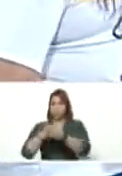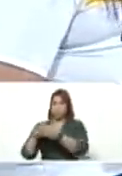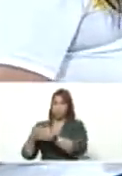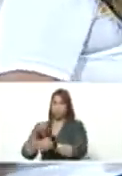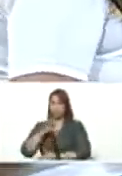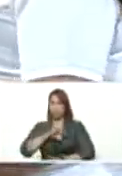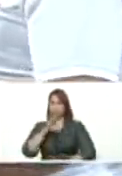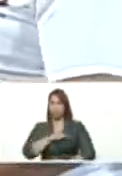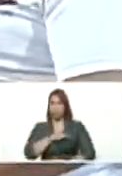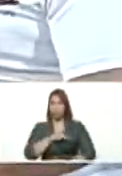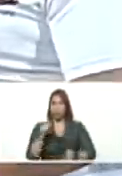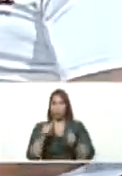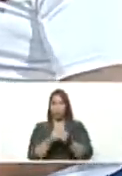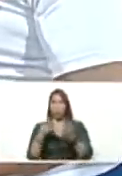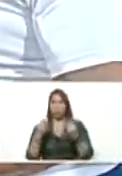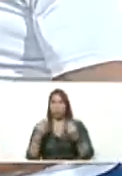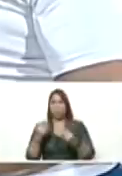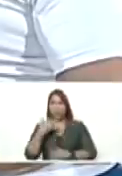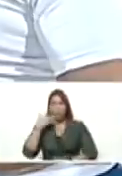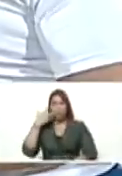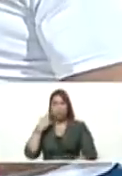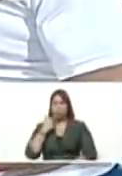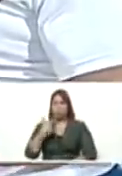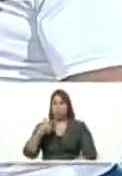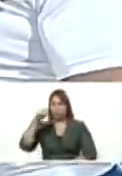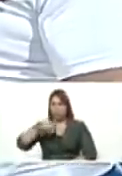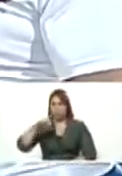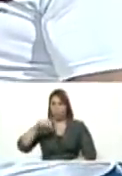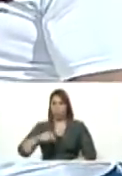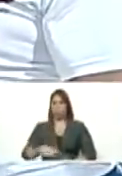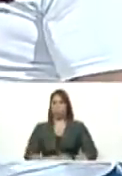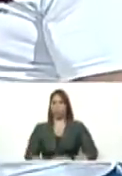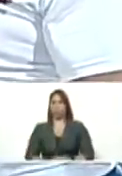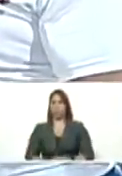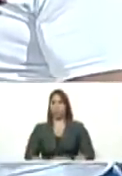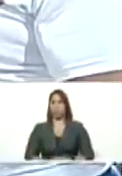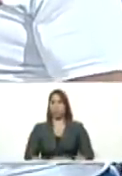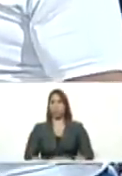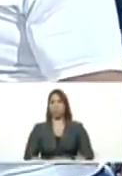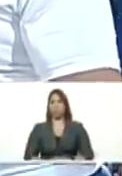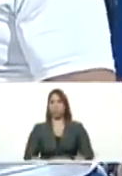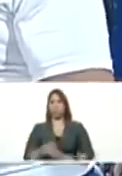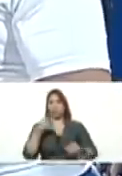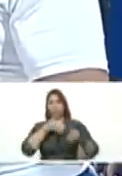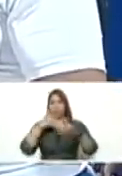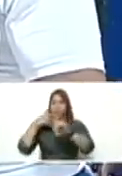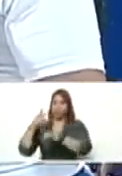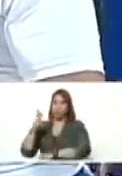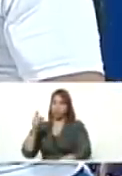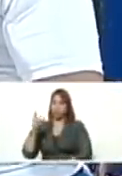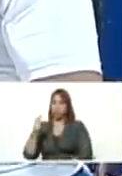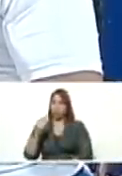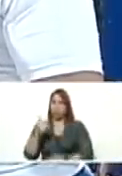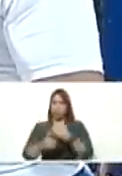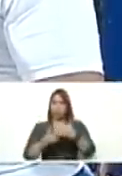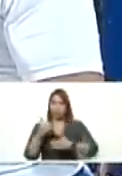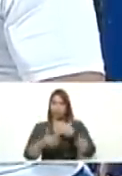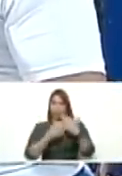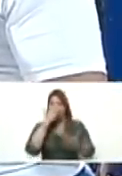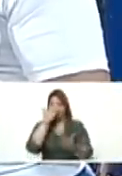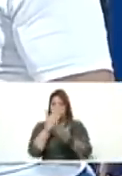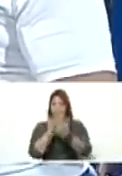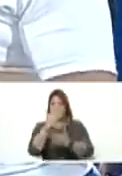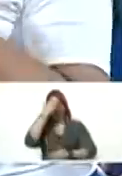social, que con mucho orgullo digo, hoy estuve formada en la segunda avanzada del Frente Francisco de